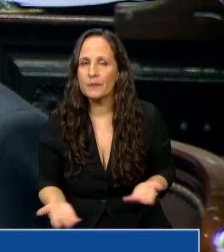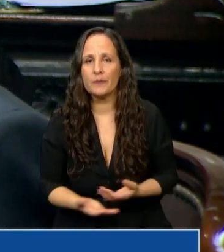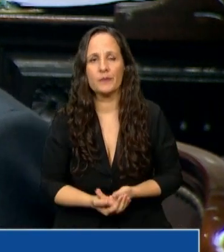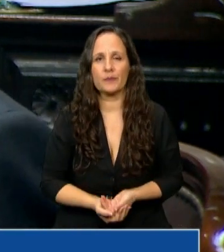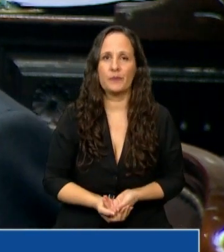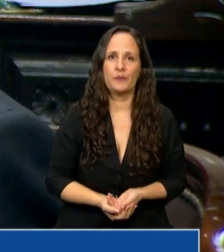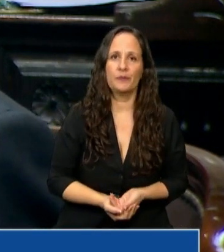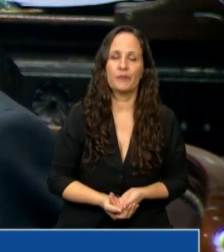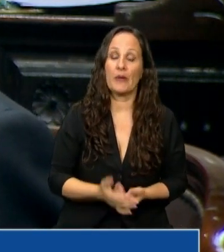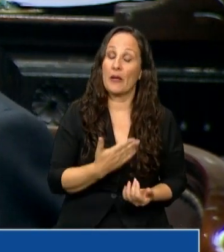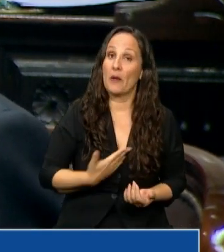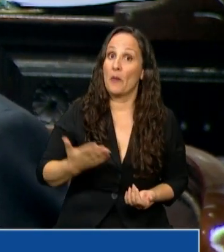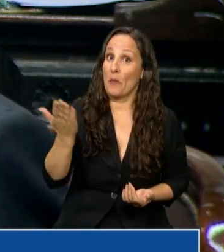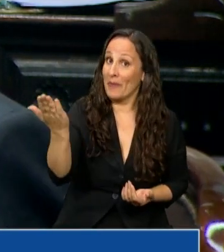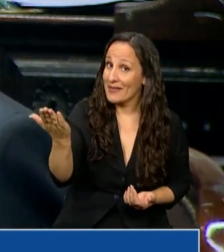Señor presidente,